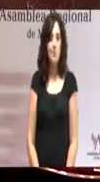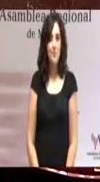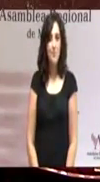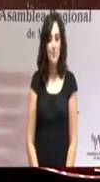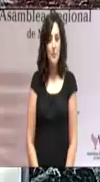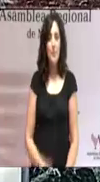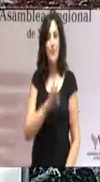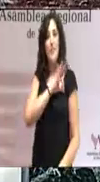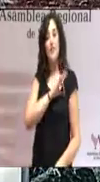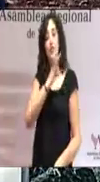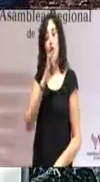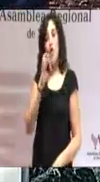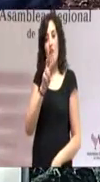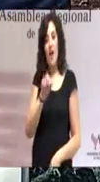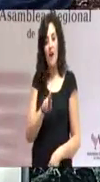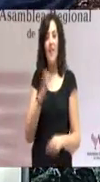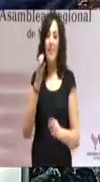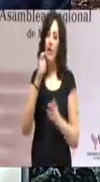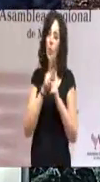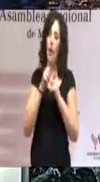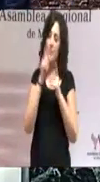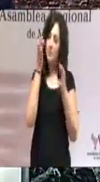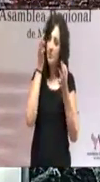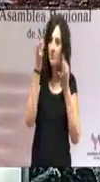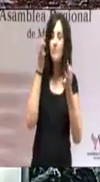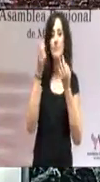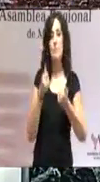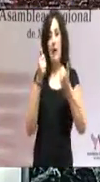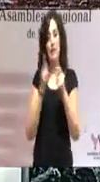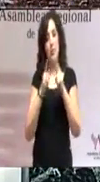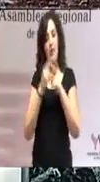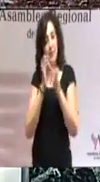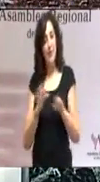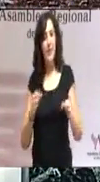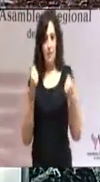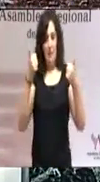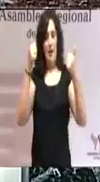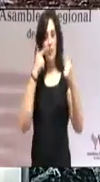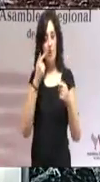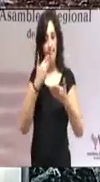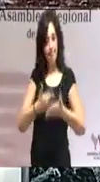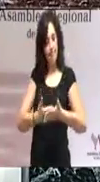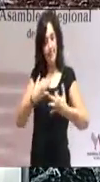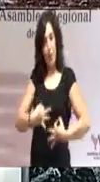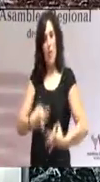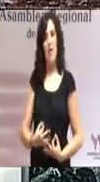Señor Tobar, hay que ser más rigurosos, porque si no perdemos la credibilidad, y cuando uno pierde la credibilidad